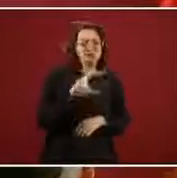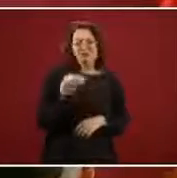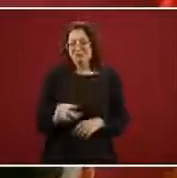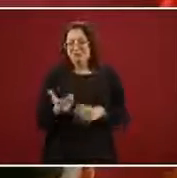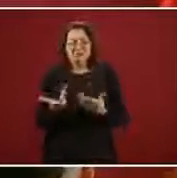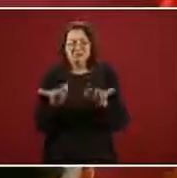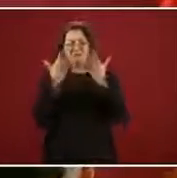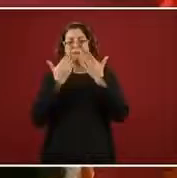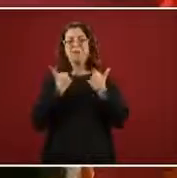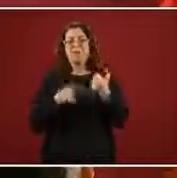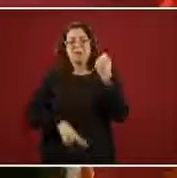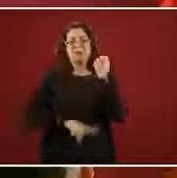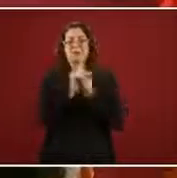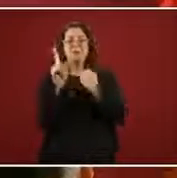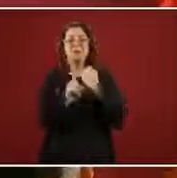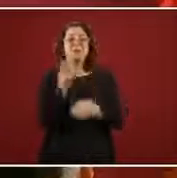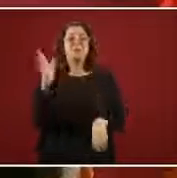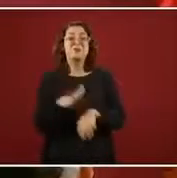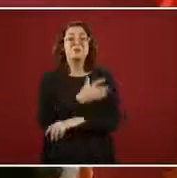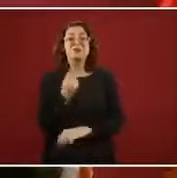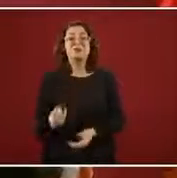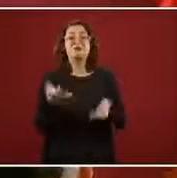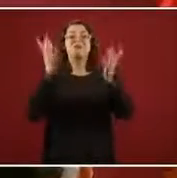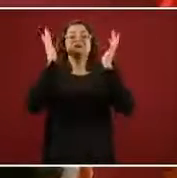porque pertenece